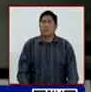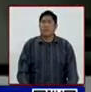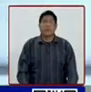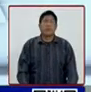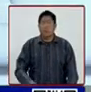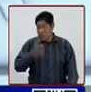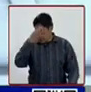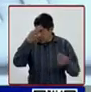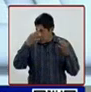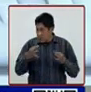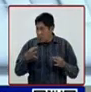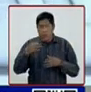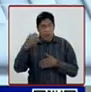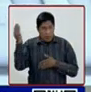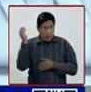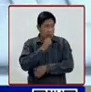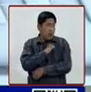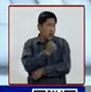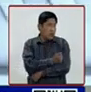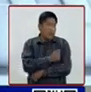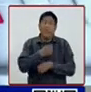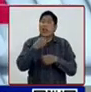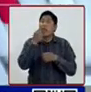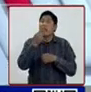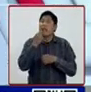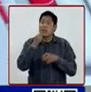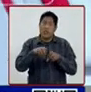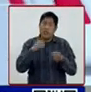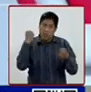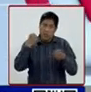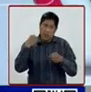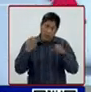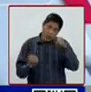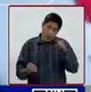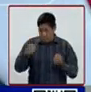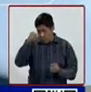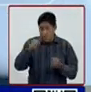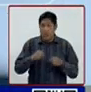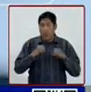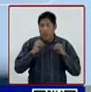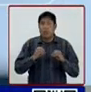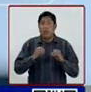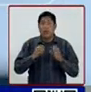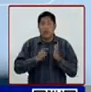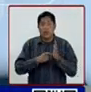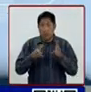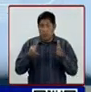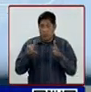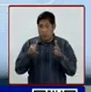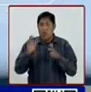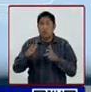concretamente la autoridad señalado que habrían destrozado este vehículo y ha colocado justamente estas imágenes en su